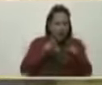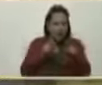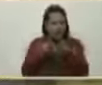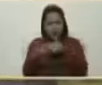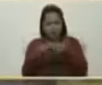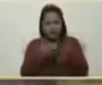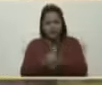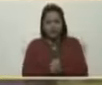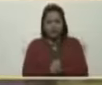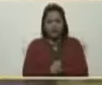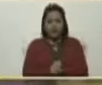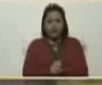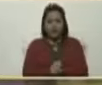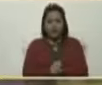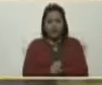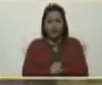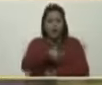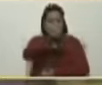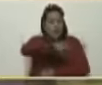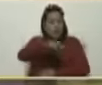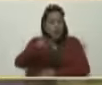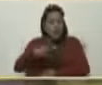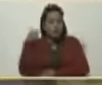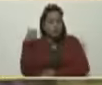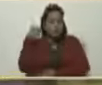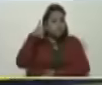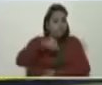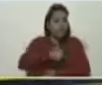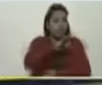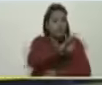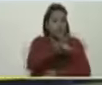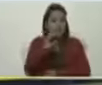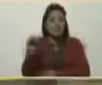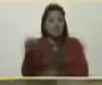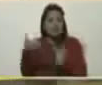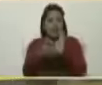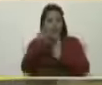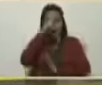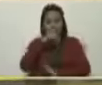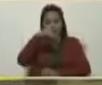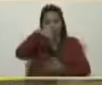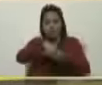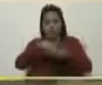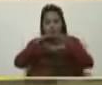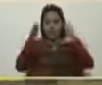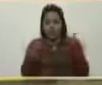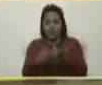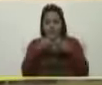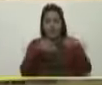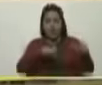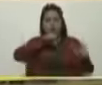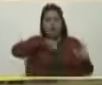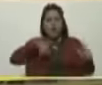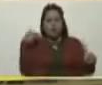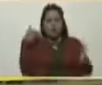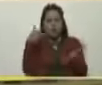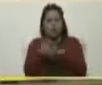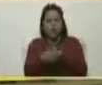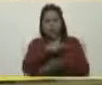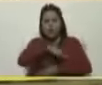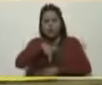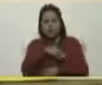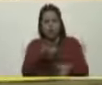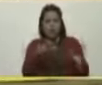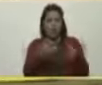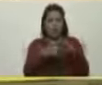El Homo sapiens tiene 300.000 años, dicen, sobre la Tierra. ¿Cuánta historia ha corrido? Nosotros somos apenas un átomo